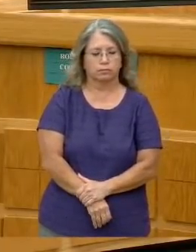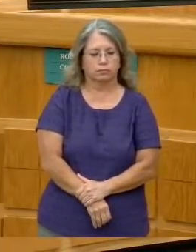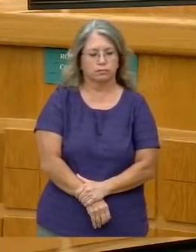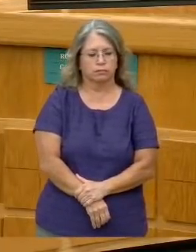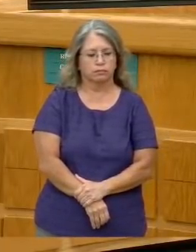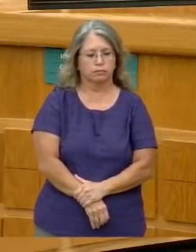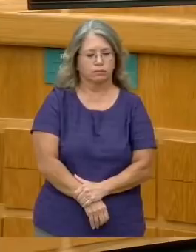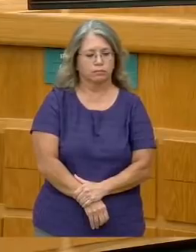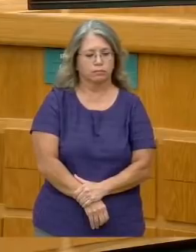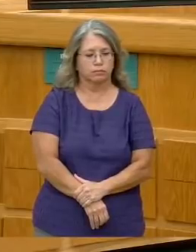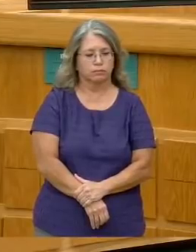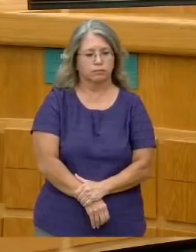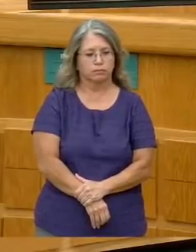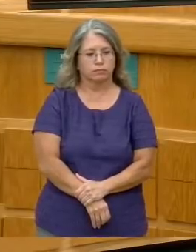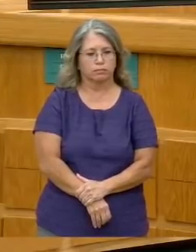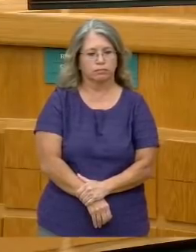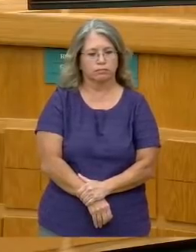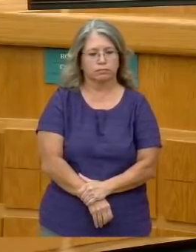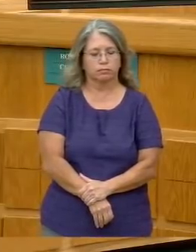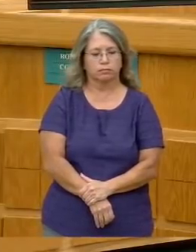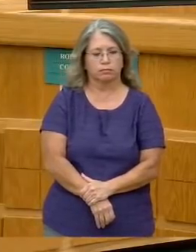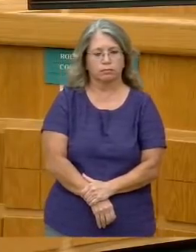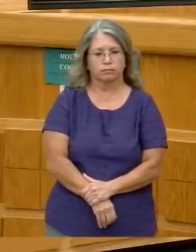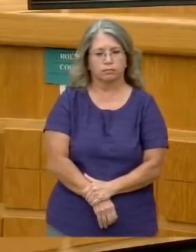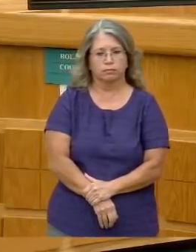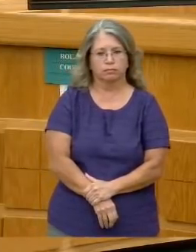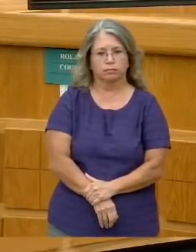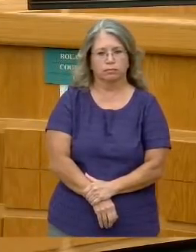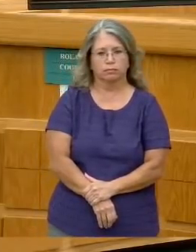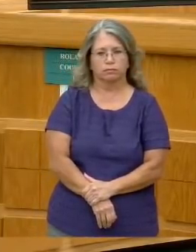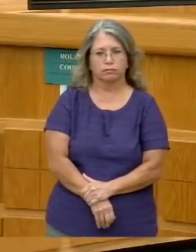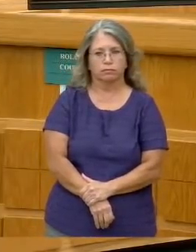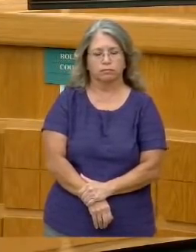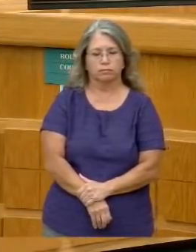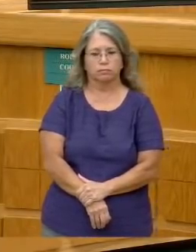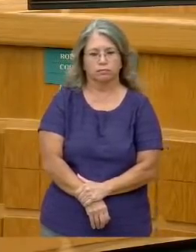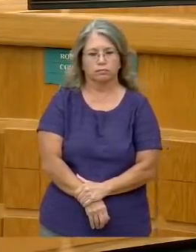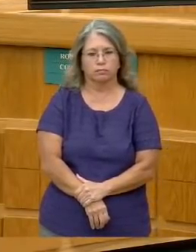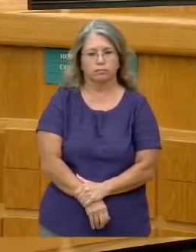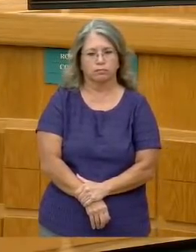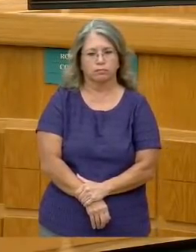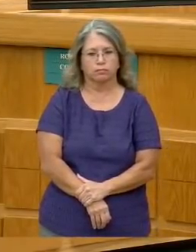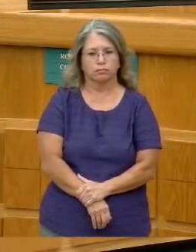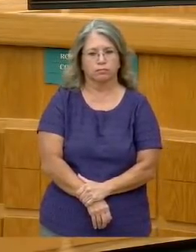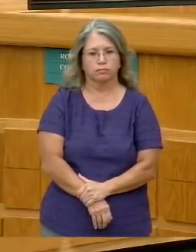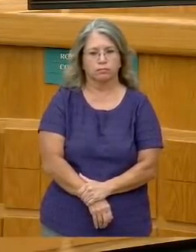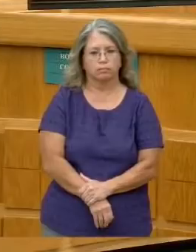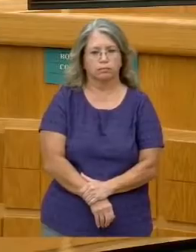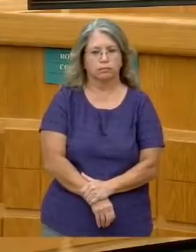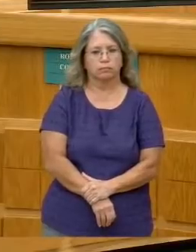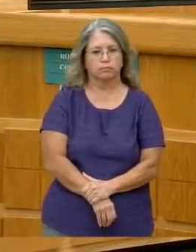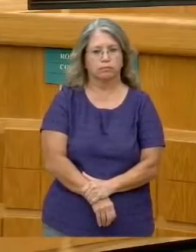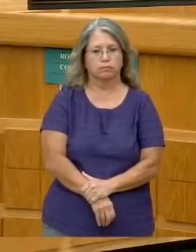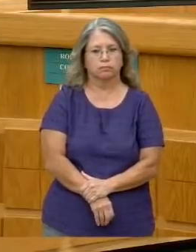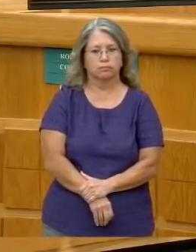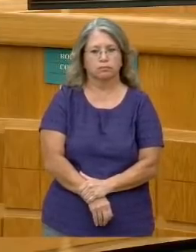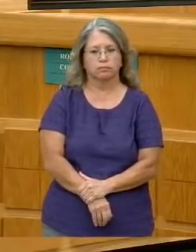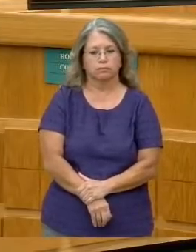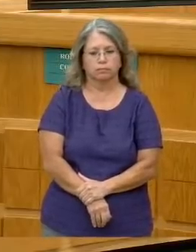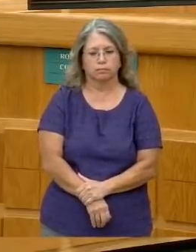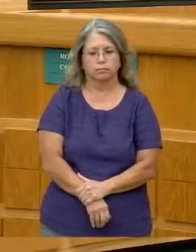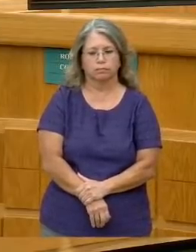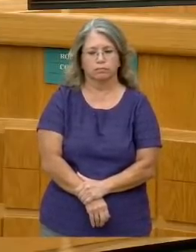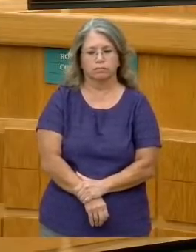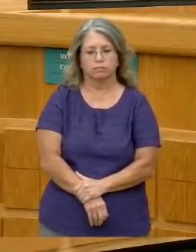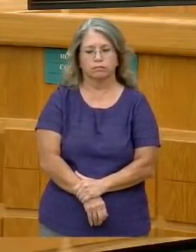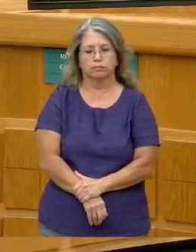está permitido estar en la arena sin hacer nada o estar en grupos. Las playas de Golfo incluyen desde el acceso 2 hasta el